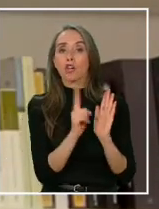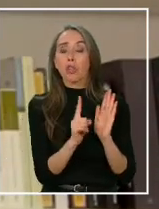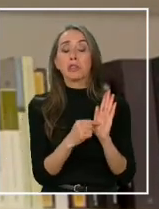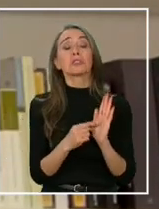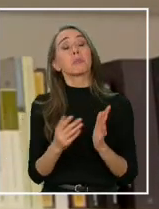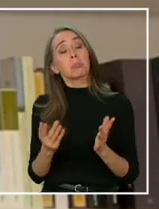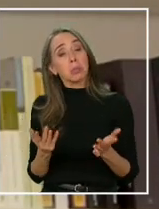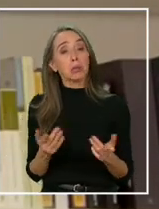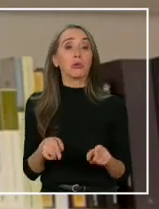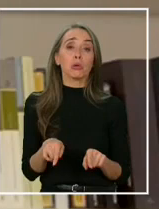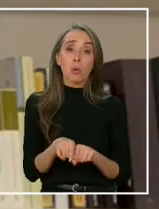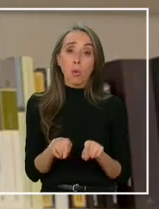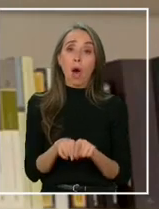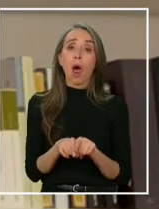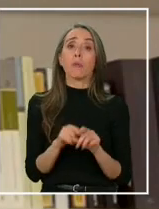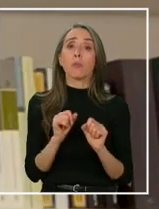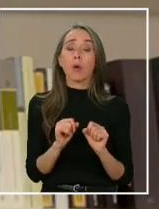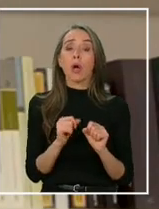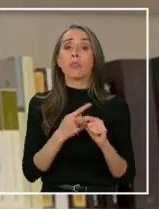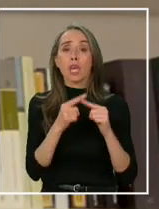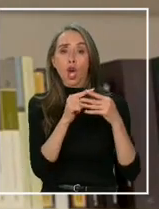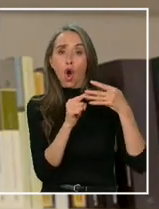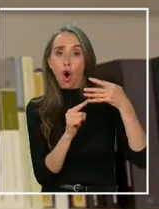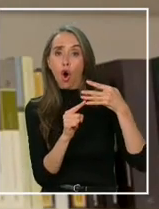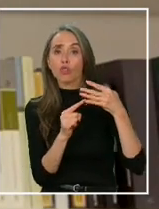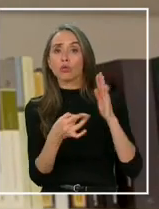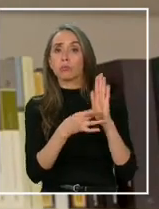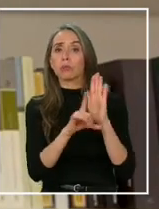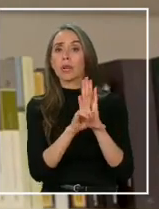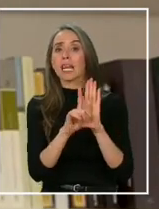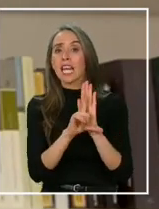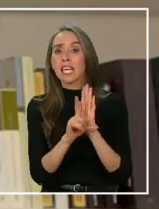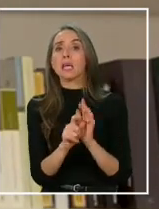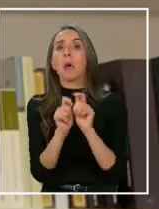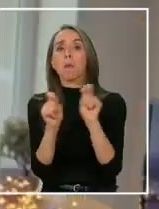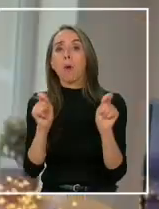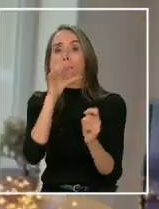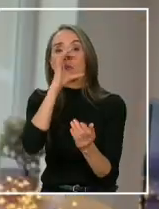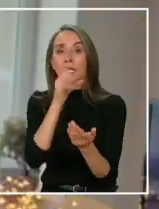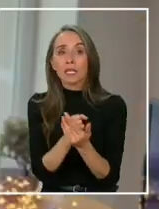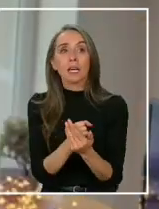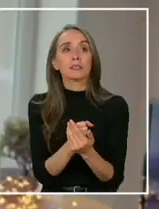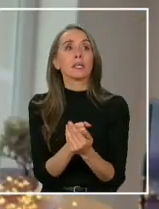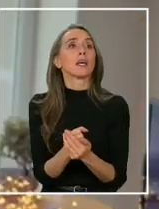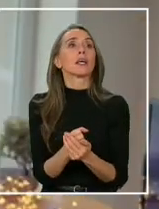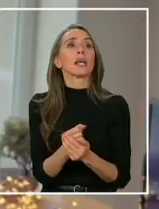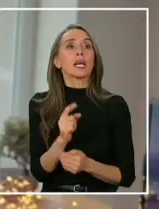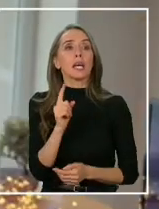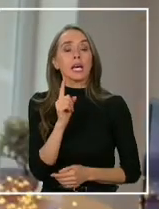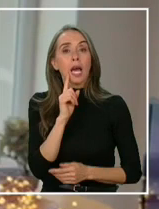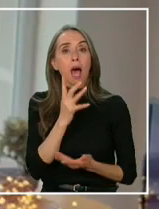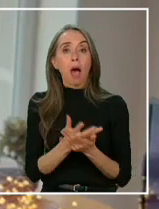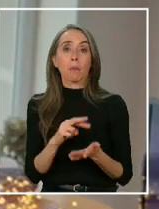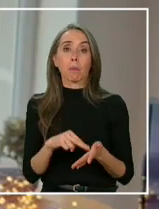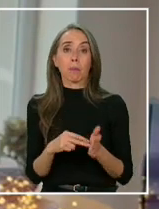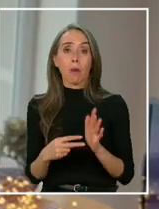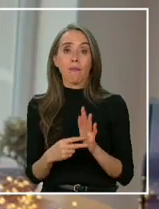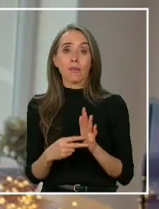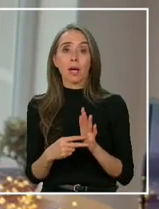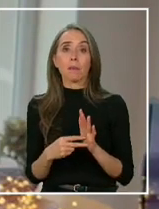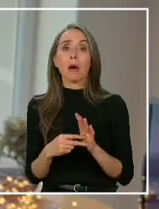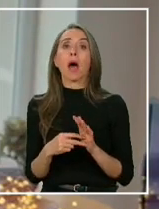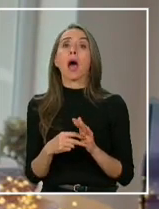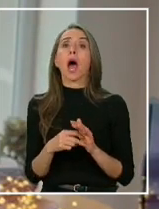pueda aludir a otras infracciones legales como publicidad engañosa. Y por otro lado tenemos el problema del uso